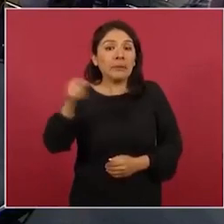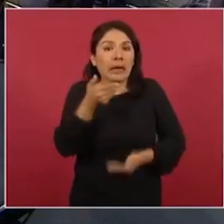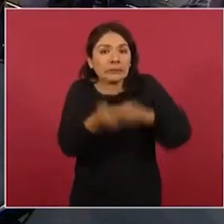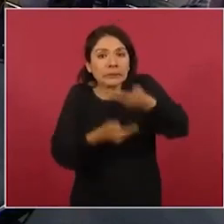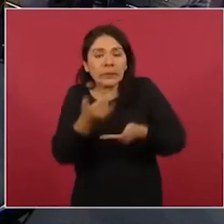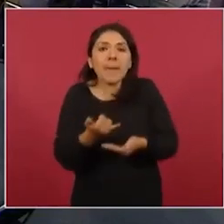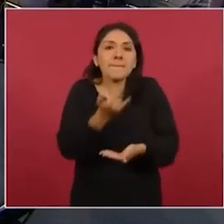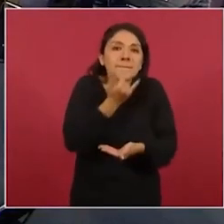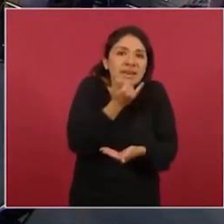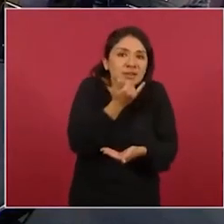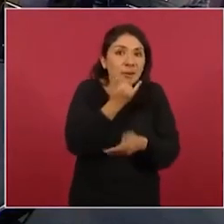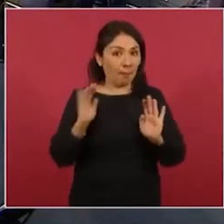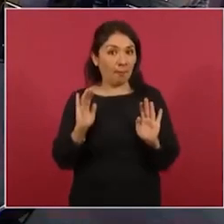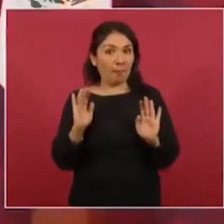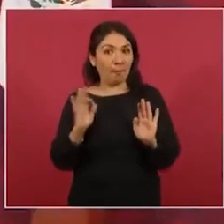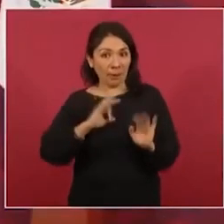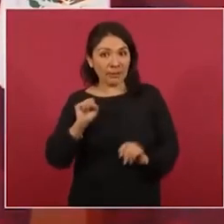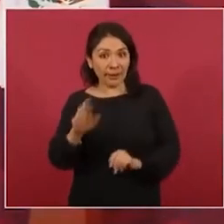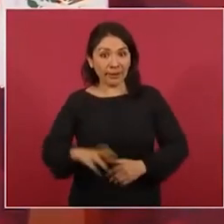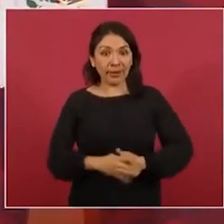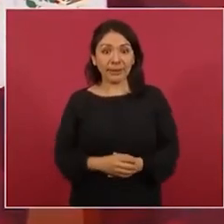disculpa.